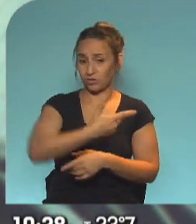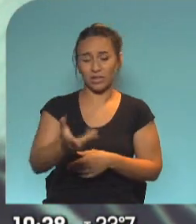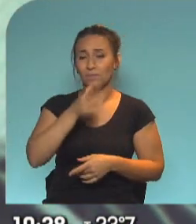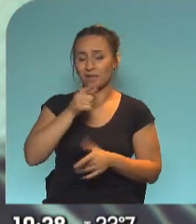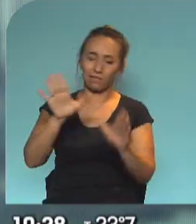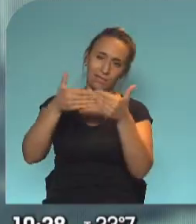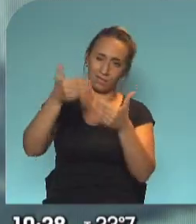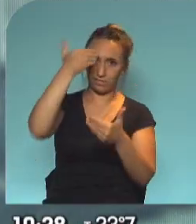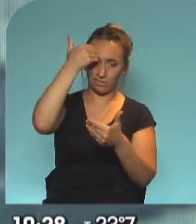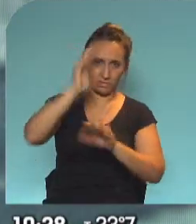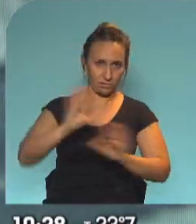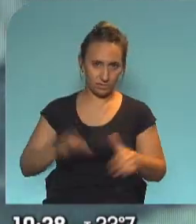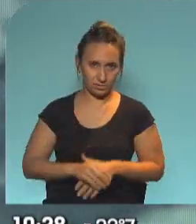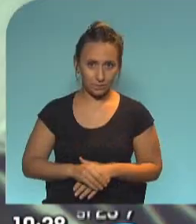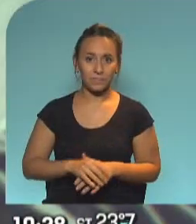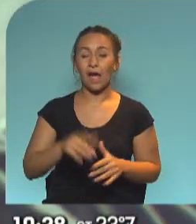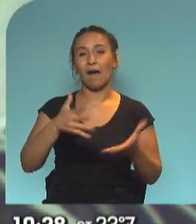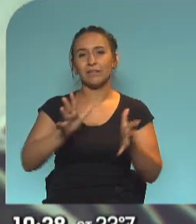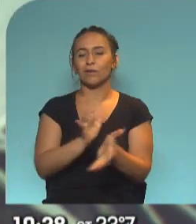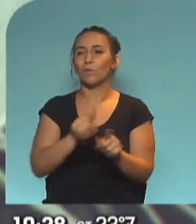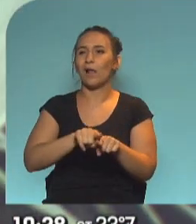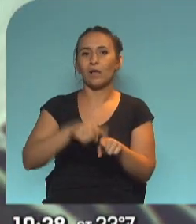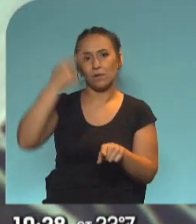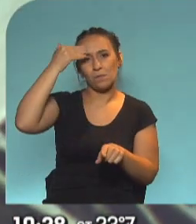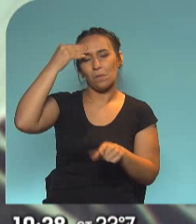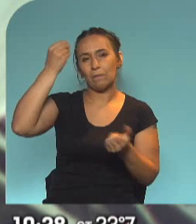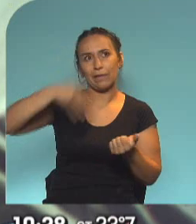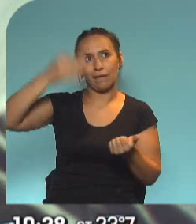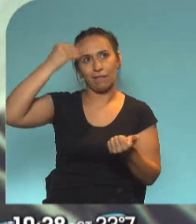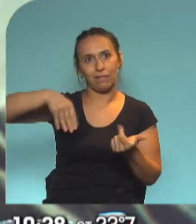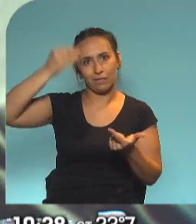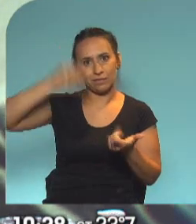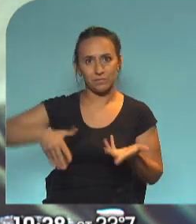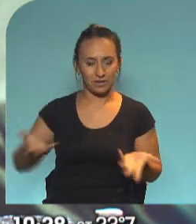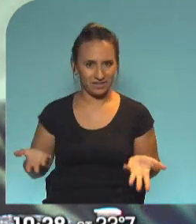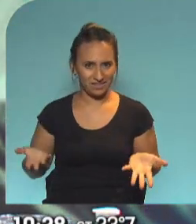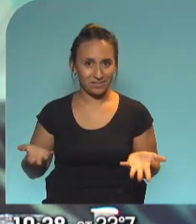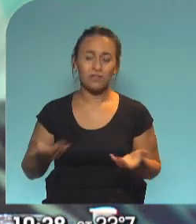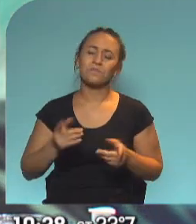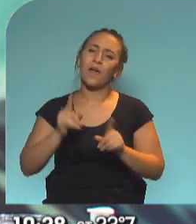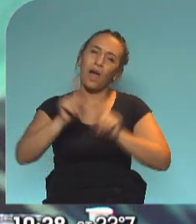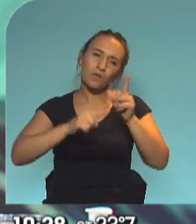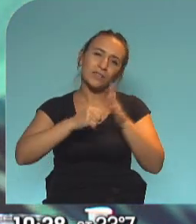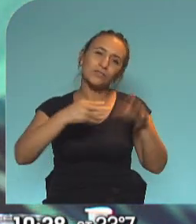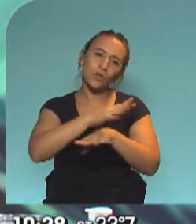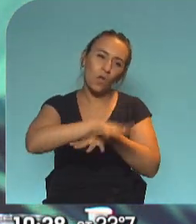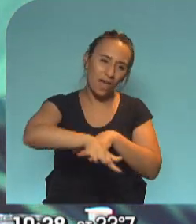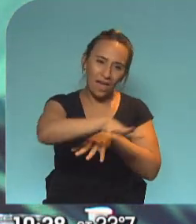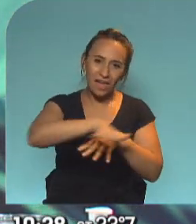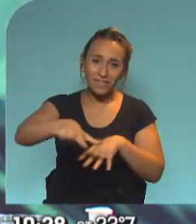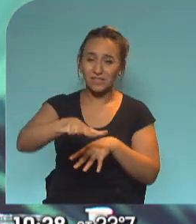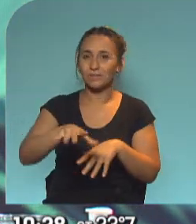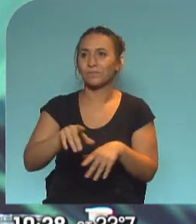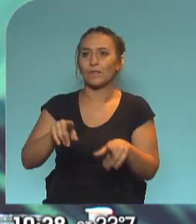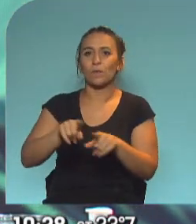que tenemos amnesia a veces, ¿no? Sí, yo entiendo igual, Gaby, que estamos en un momento, a ver, hubo ciudades y hay una industria como la